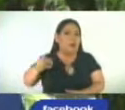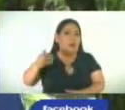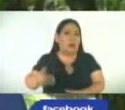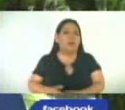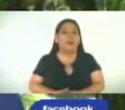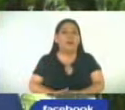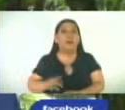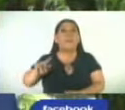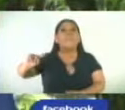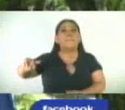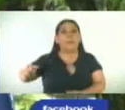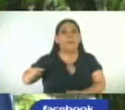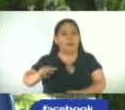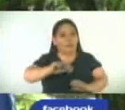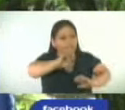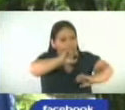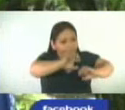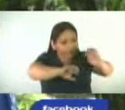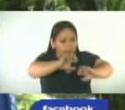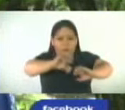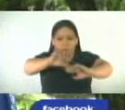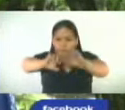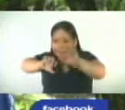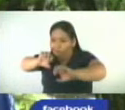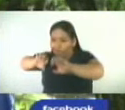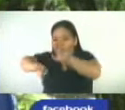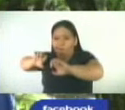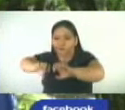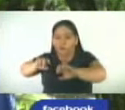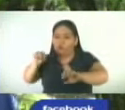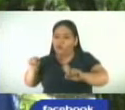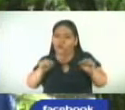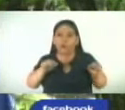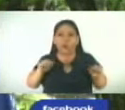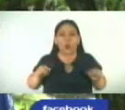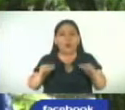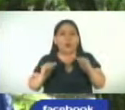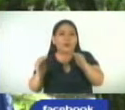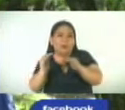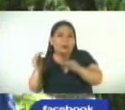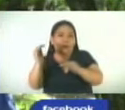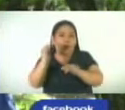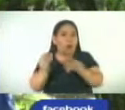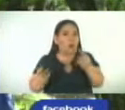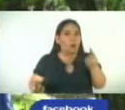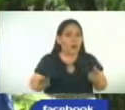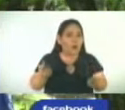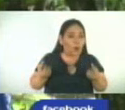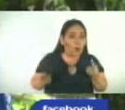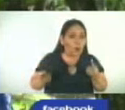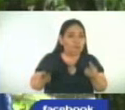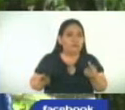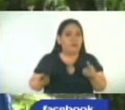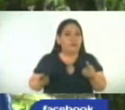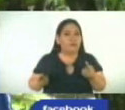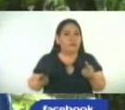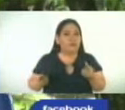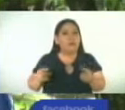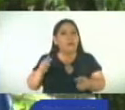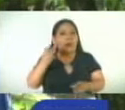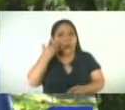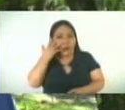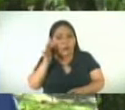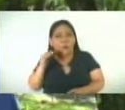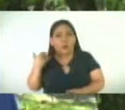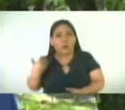le hace una evaluación para ver por qué nivel anda de adicción. Realmente si un